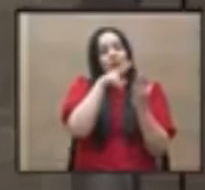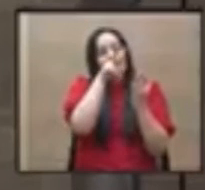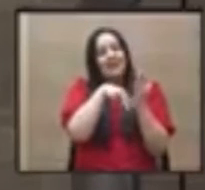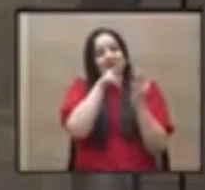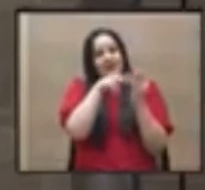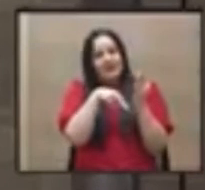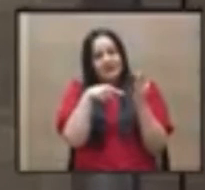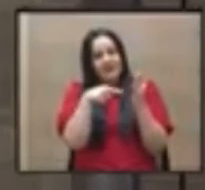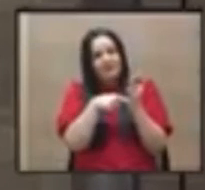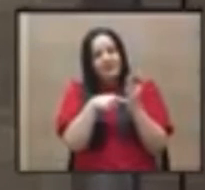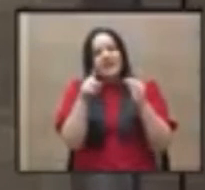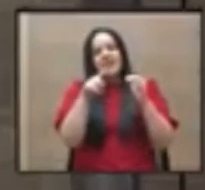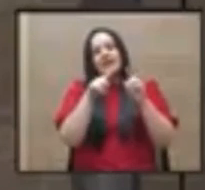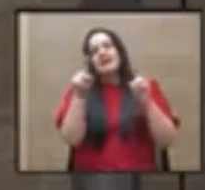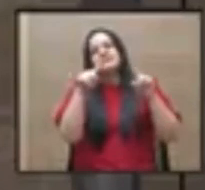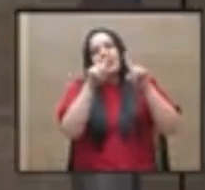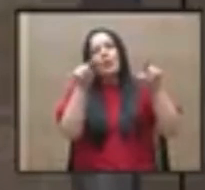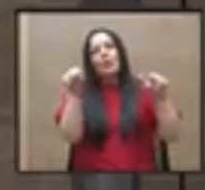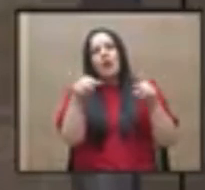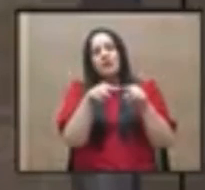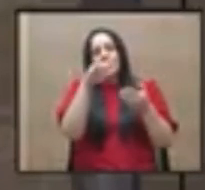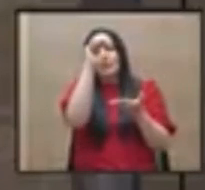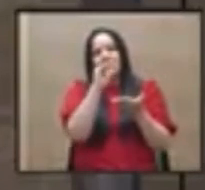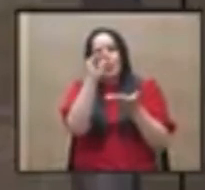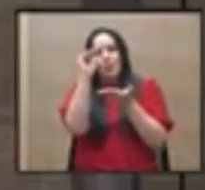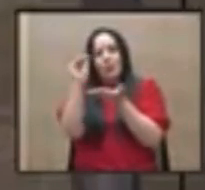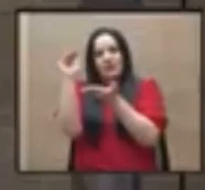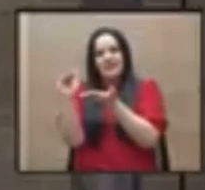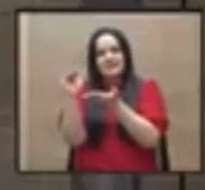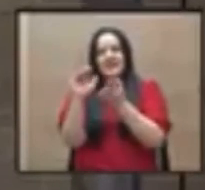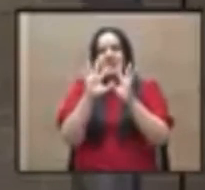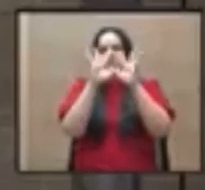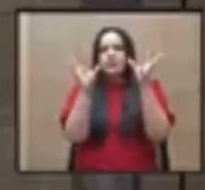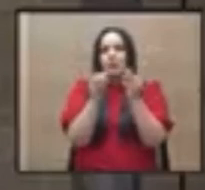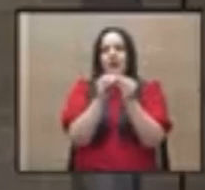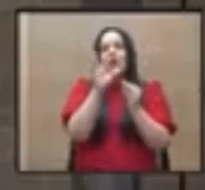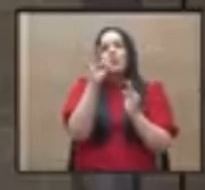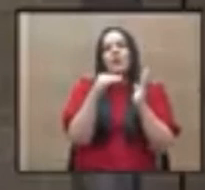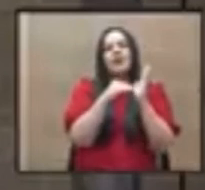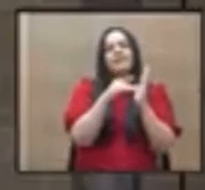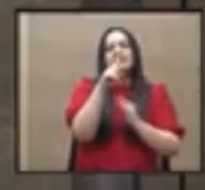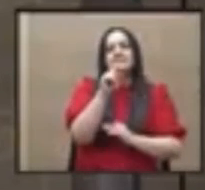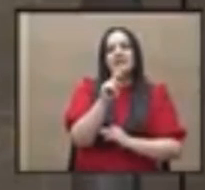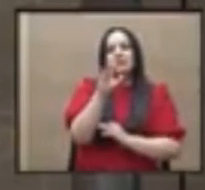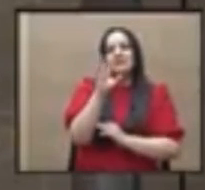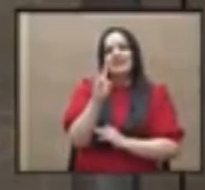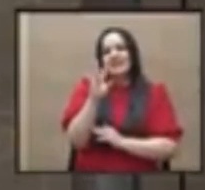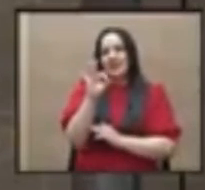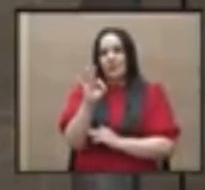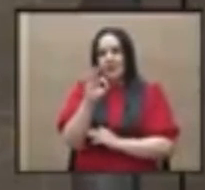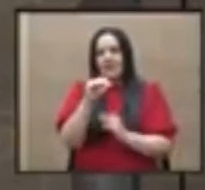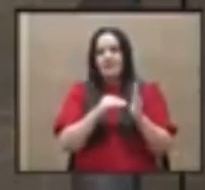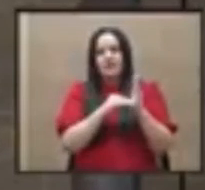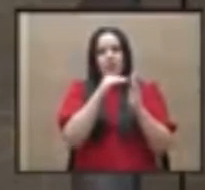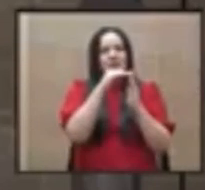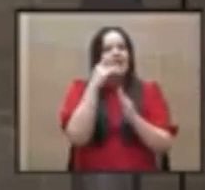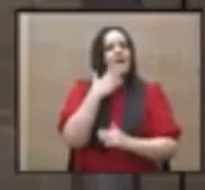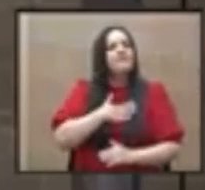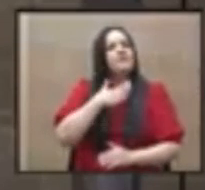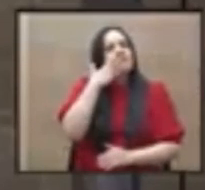en este cuadro de recortes, se totalizan 9.179 millones y a mi parecer tienen